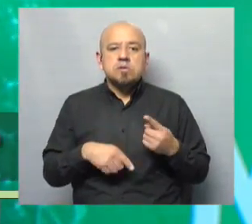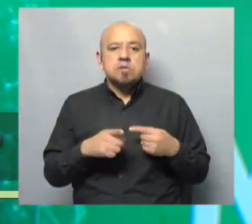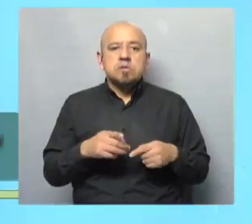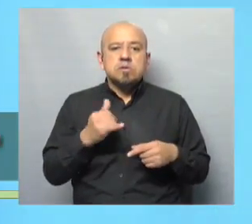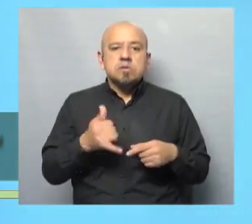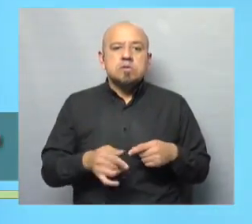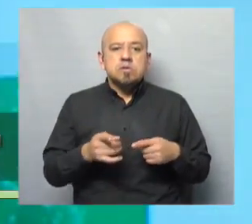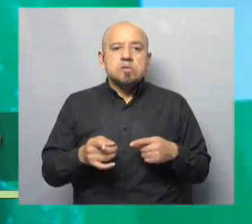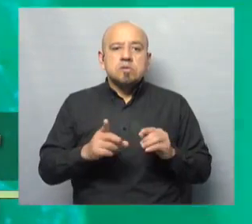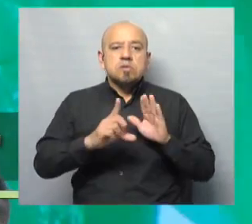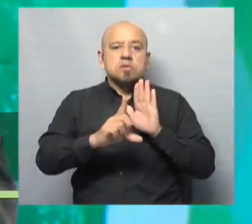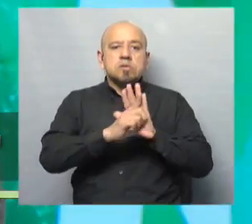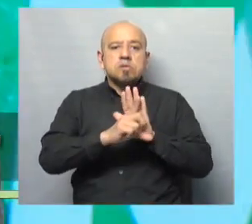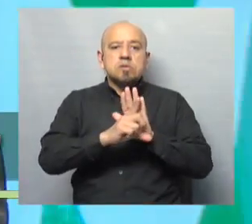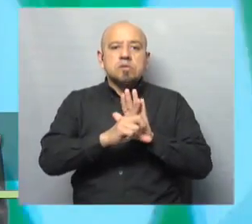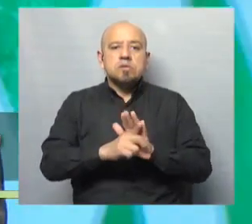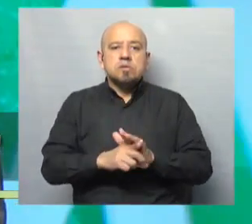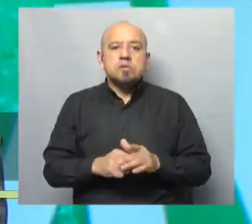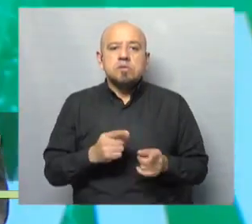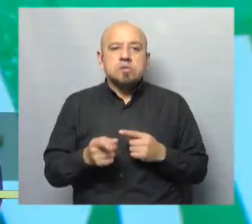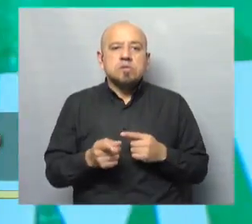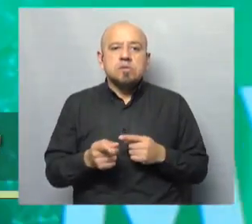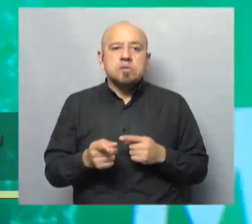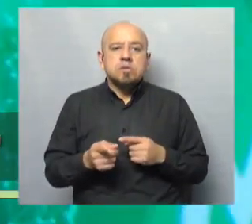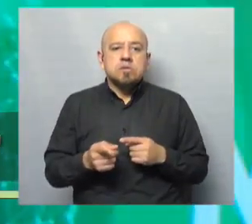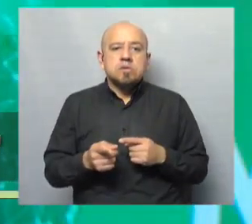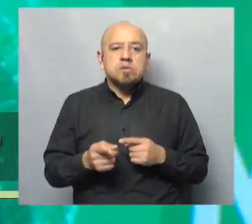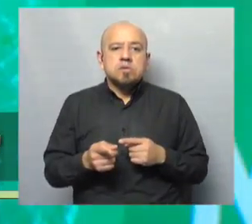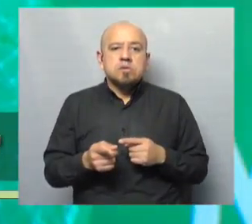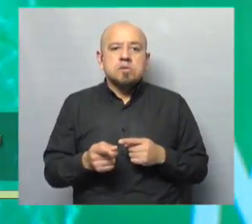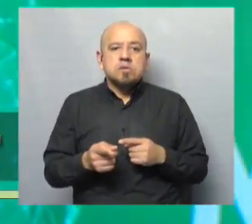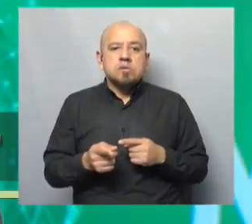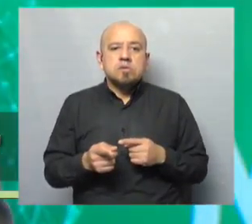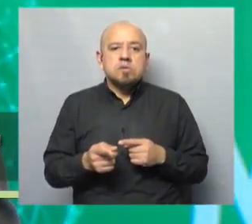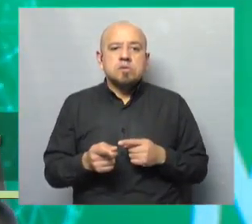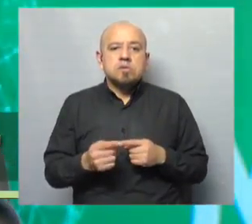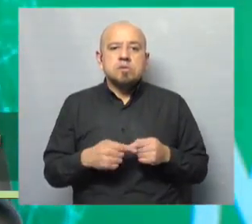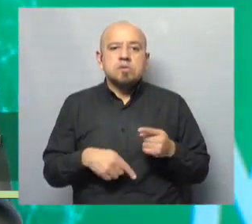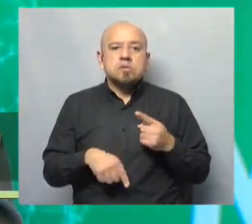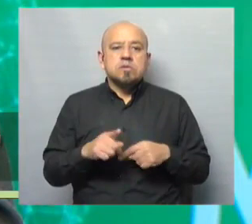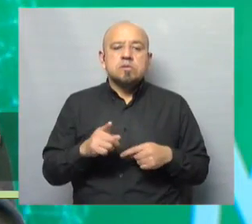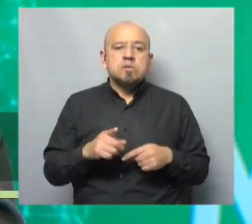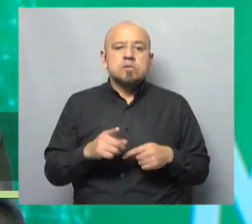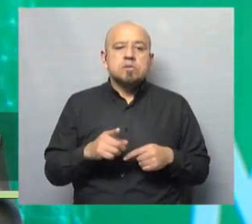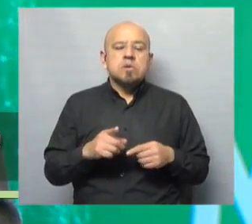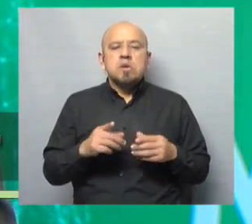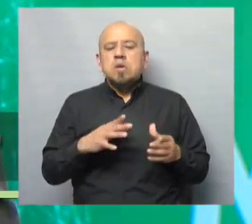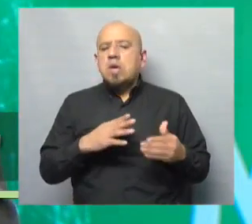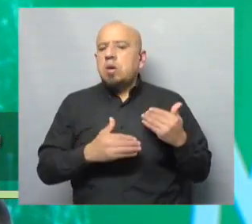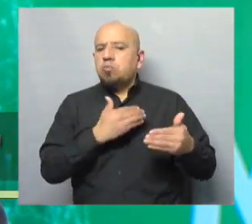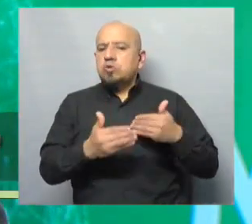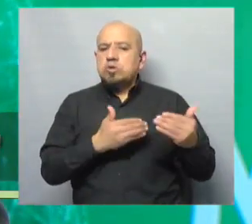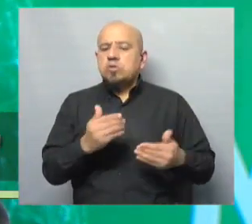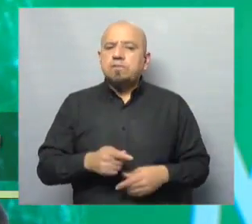marcos legales decisiones políticas y al mismo tiempo cambios de del sistema que se están procesando fue muy